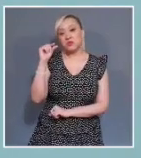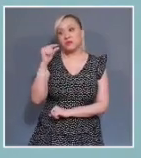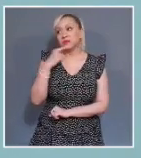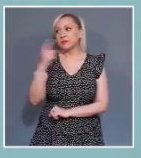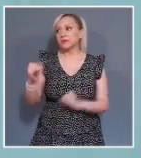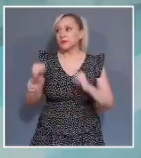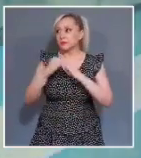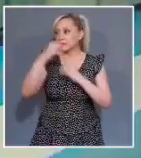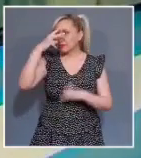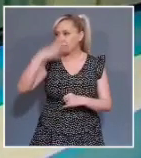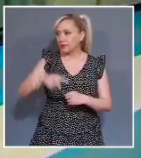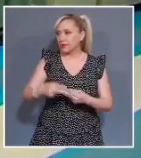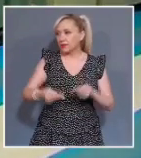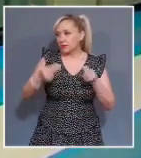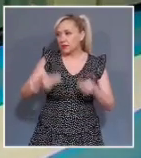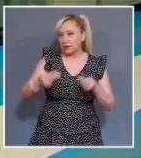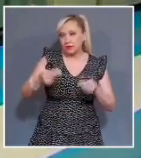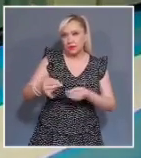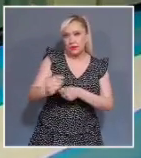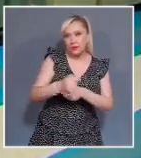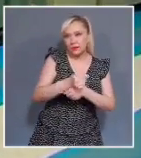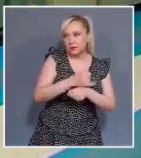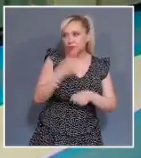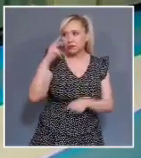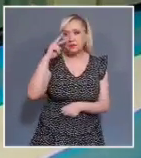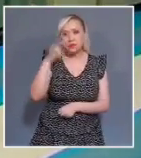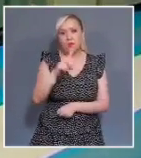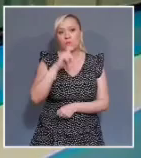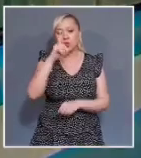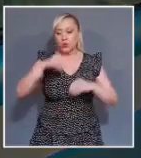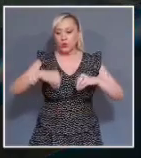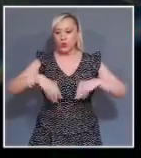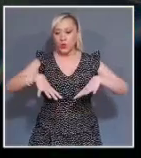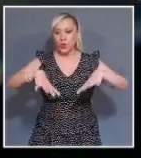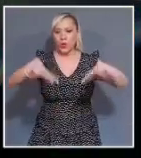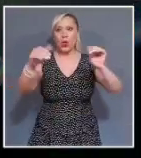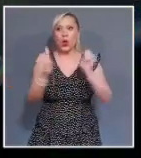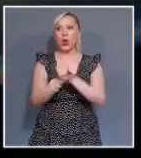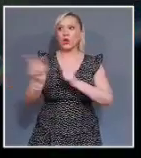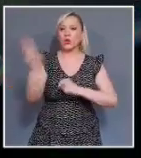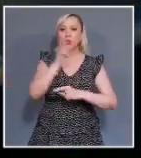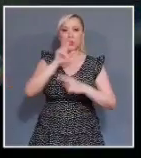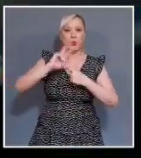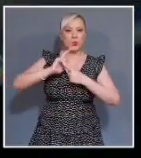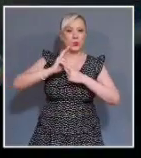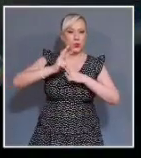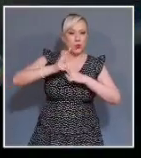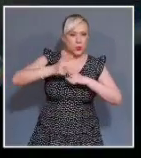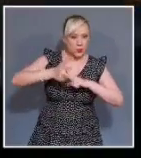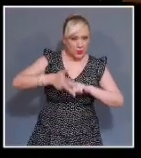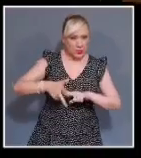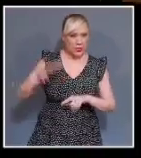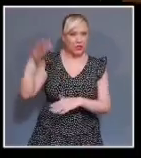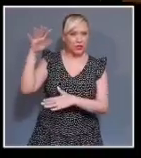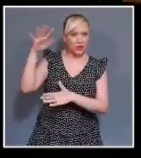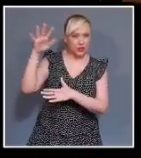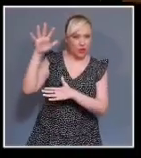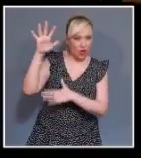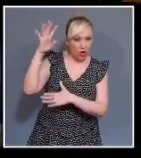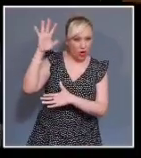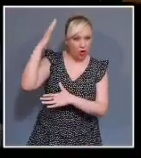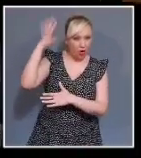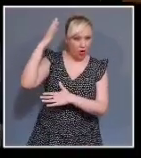La participación de la electricidad generada por medio de tecnologías con baja huella de carbono cayó 26.1%